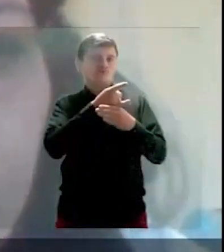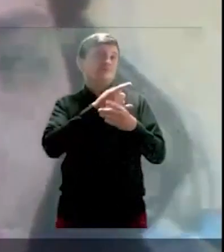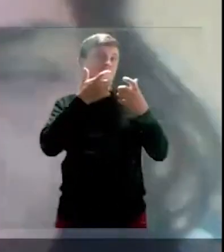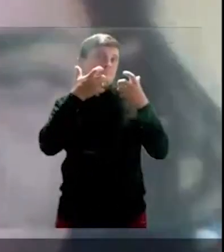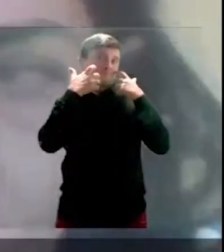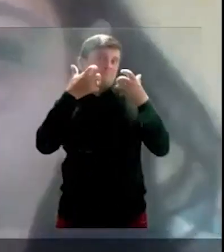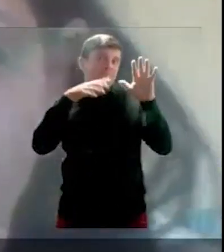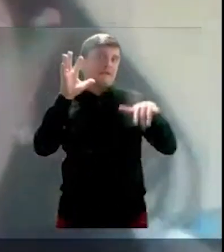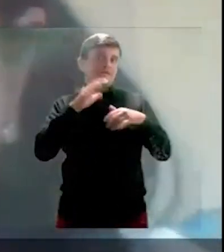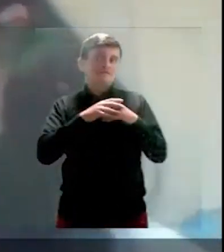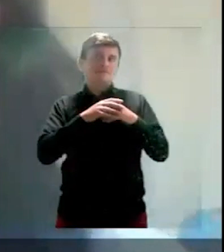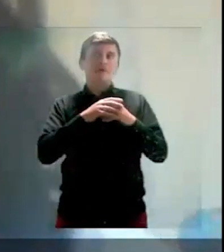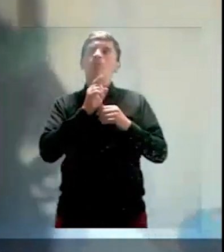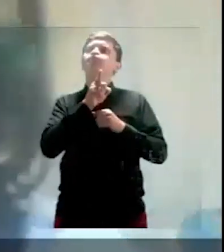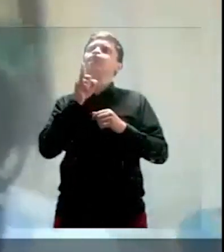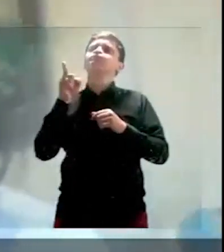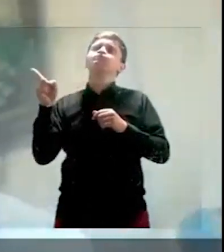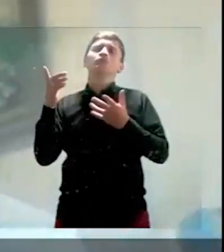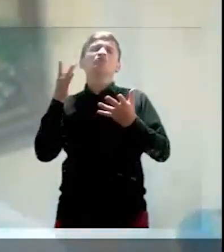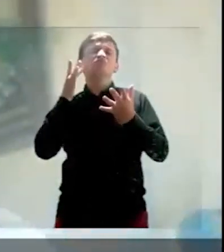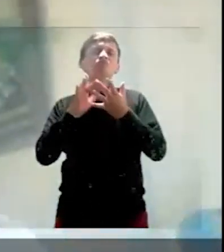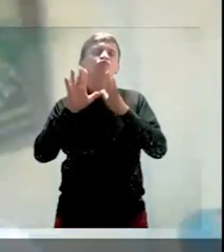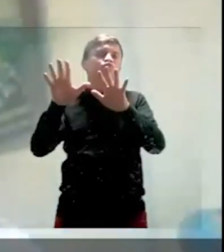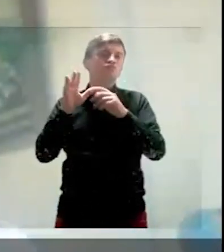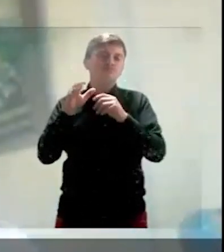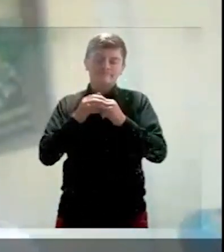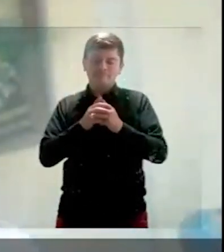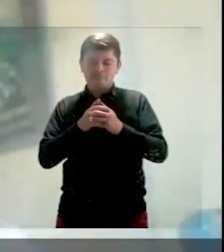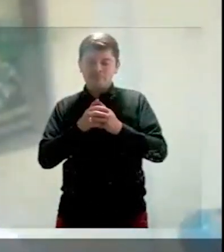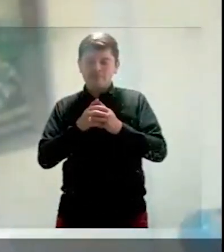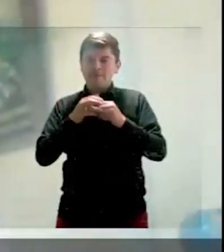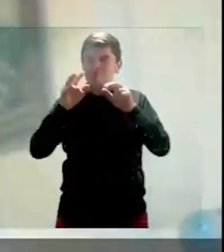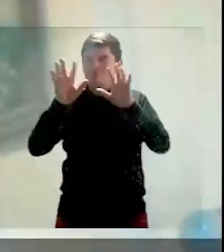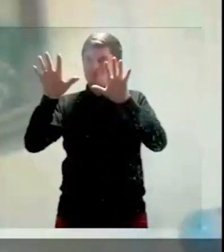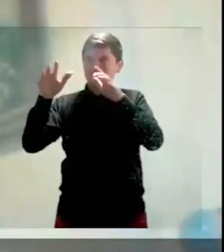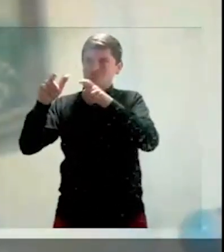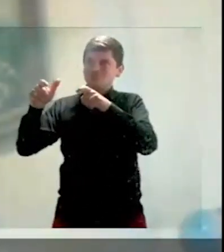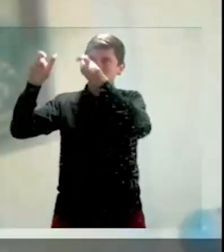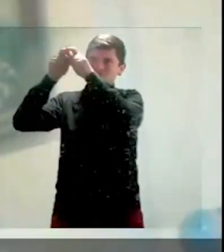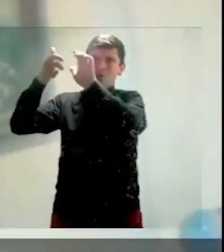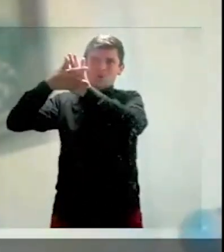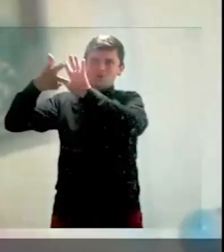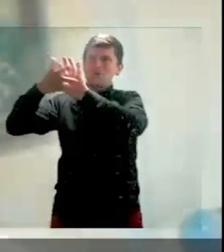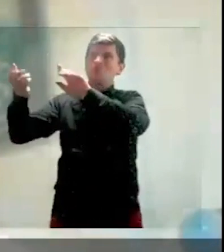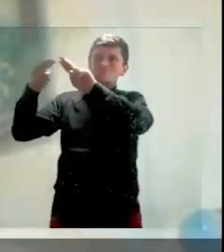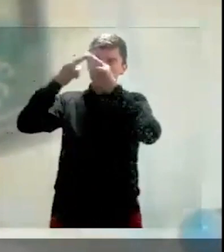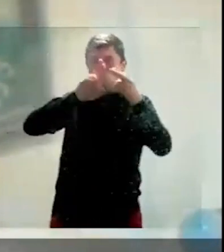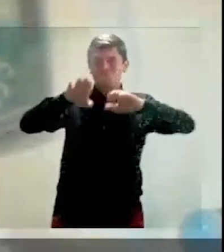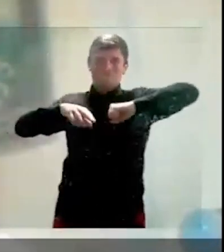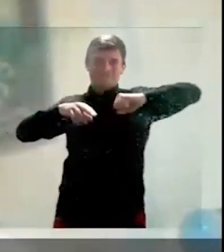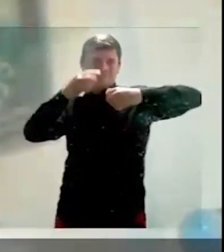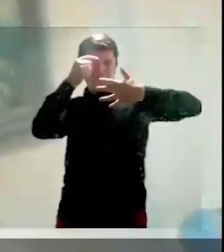que corresponde al elenco constitucional de los derechos fundamentales.